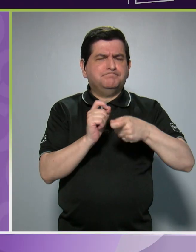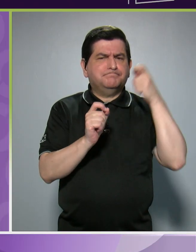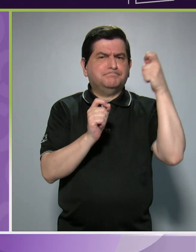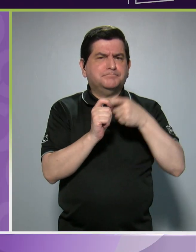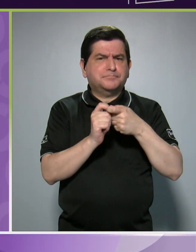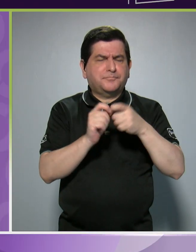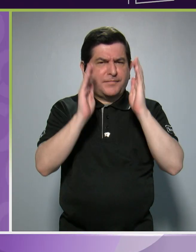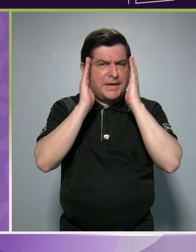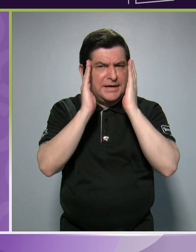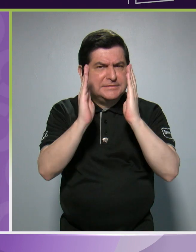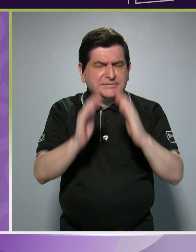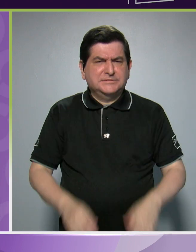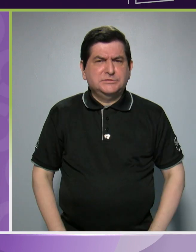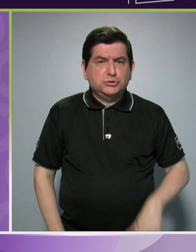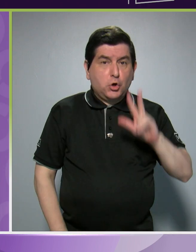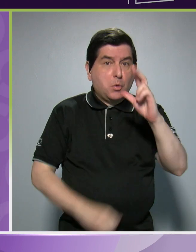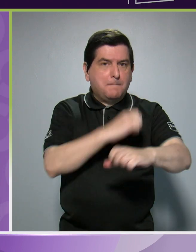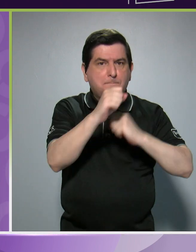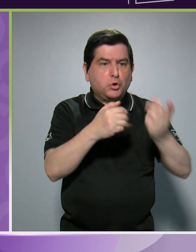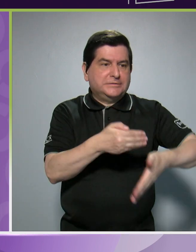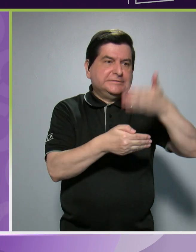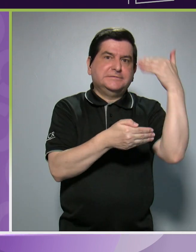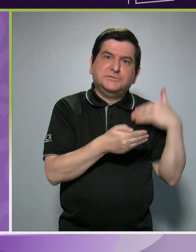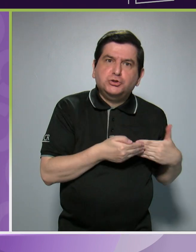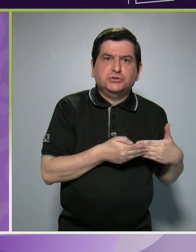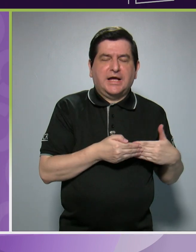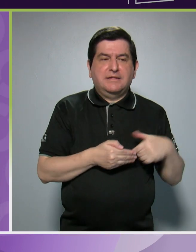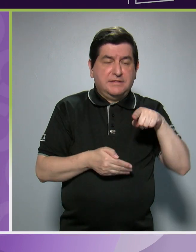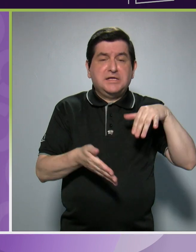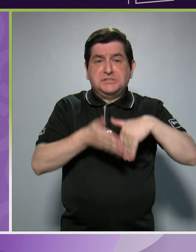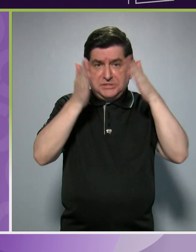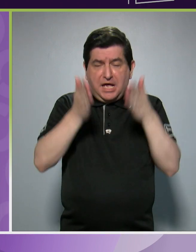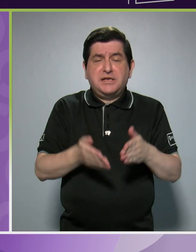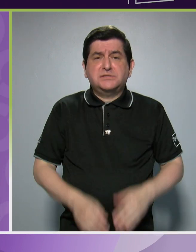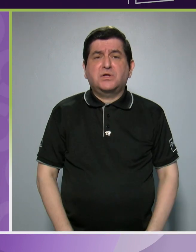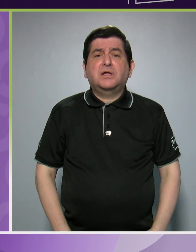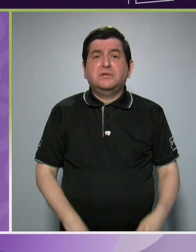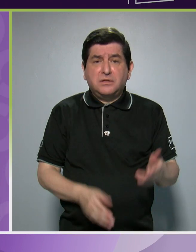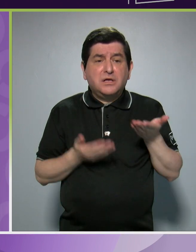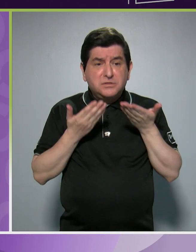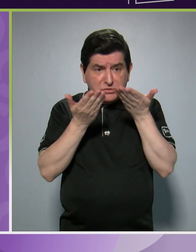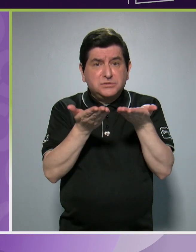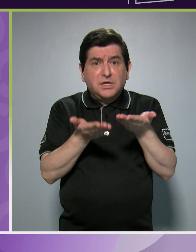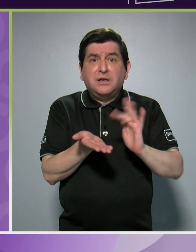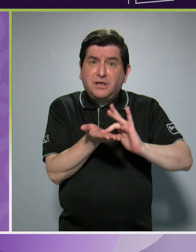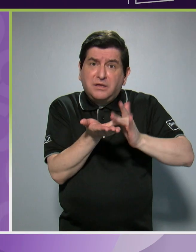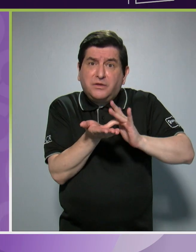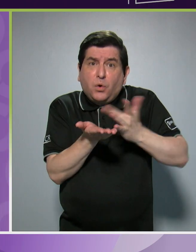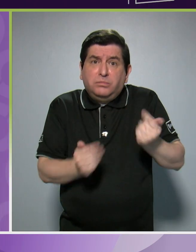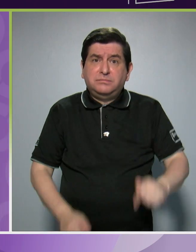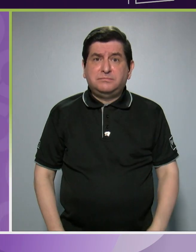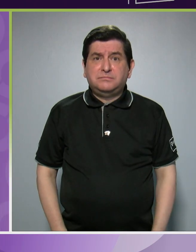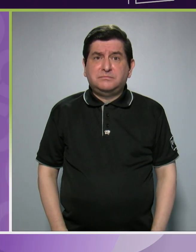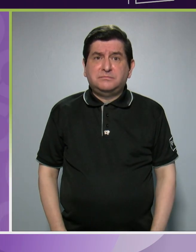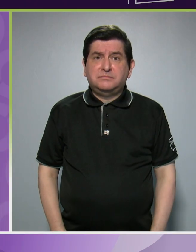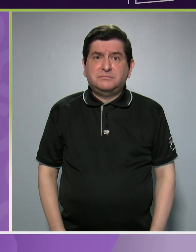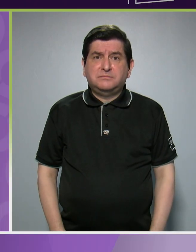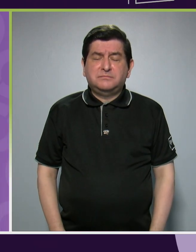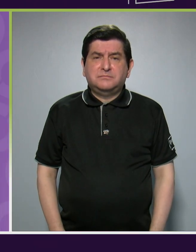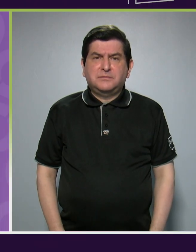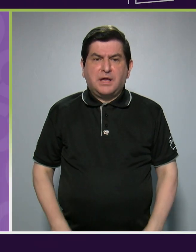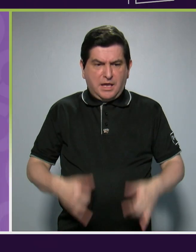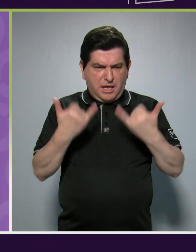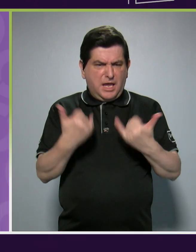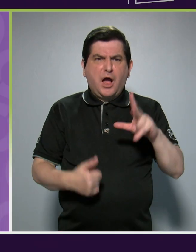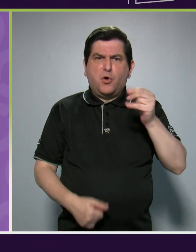la atención que durante 3 años anteriores a ese estudiante se le estuvo suministrando el medicamento. O sea, ¿por qué